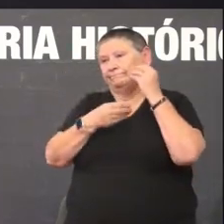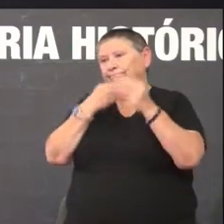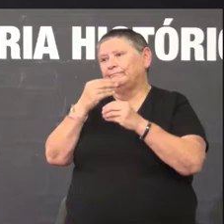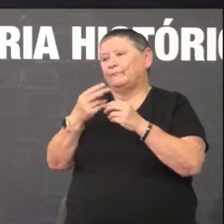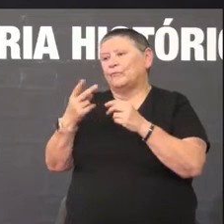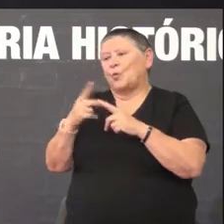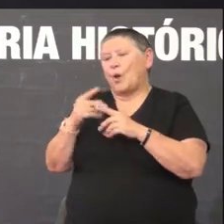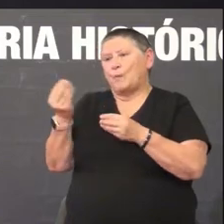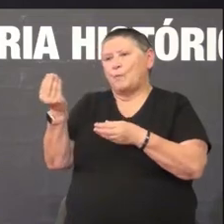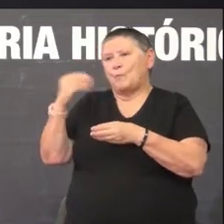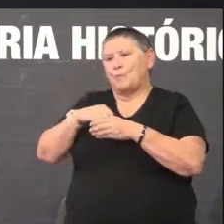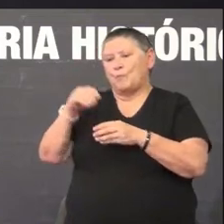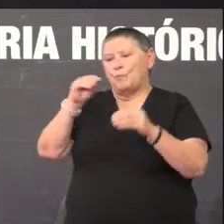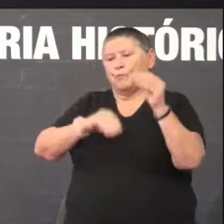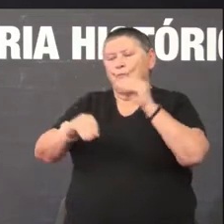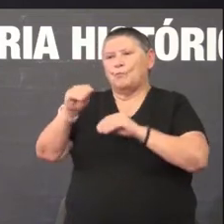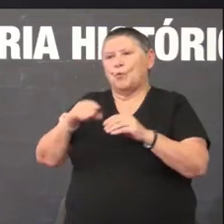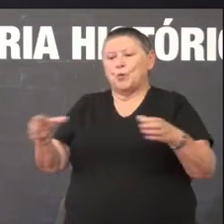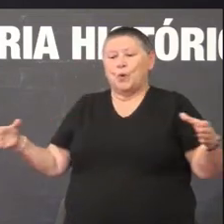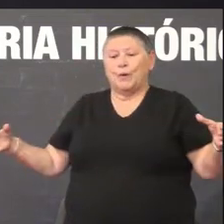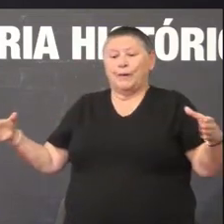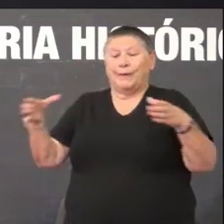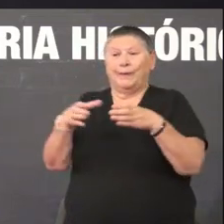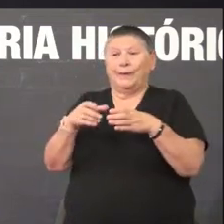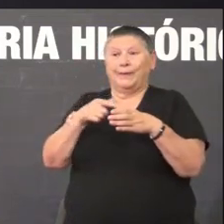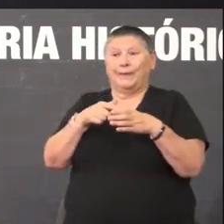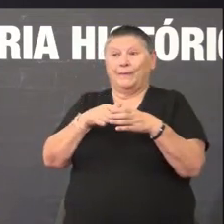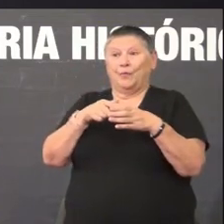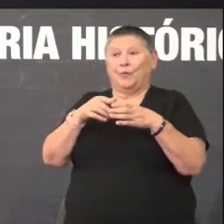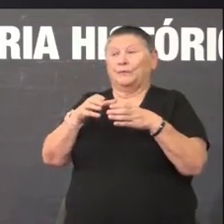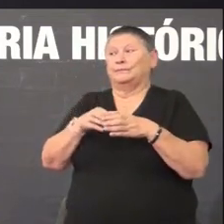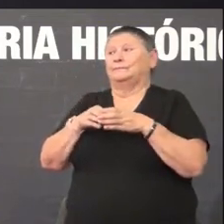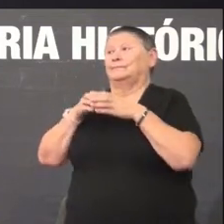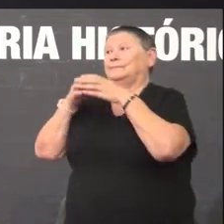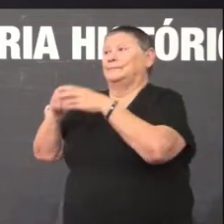montar un equipo para que fuera a la empresa de Urdangarín y